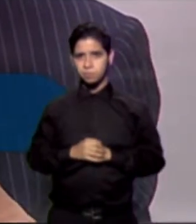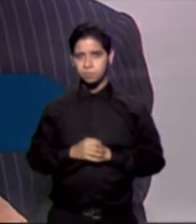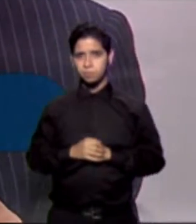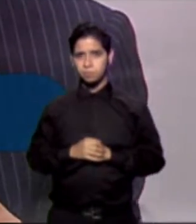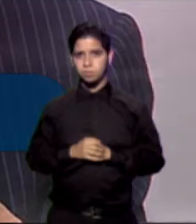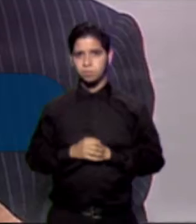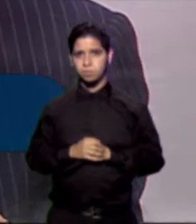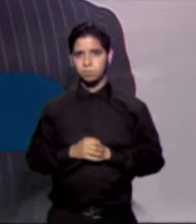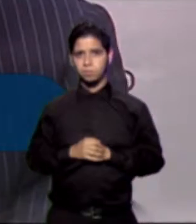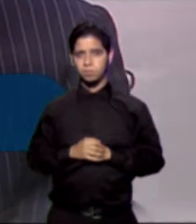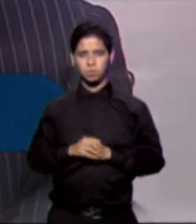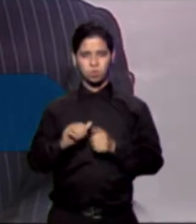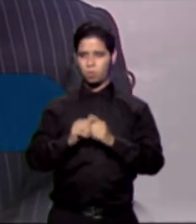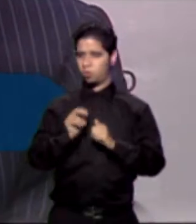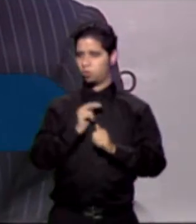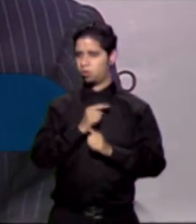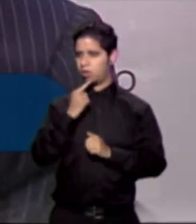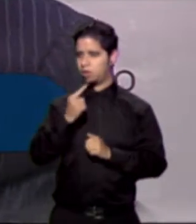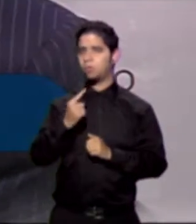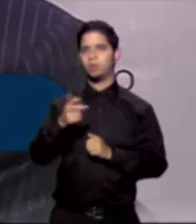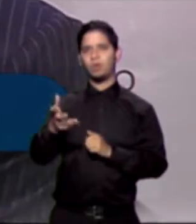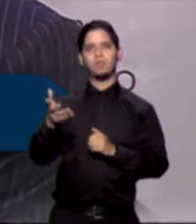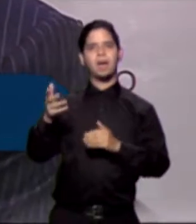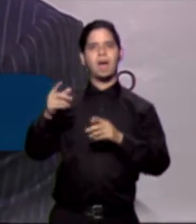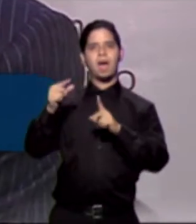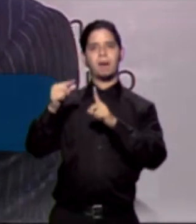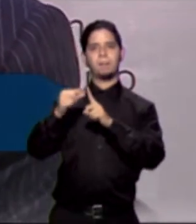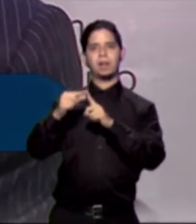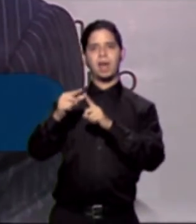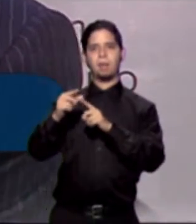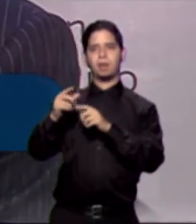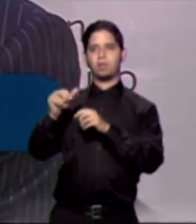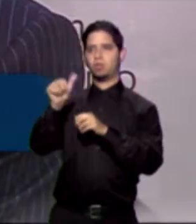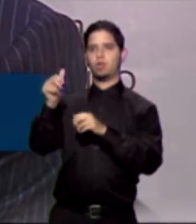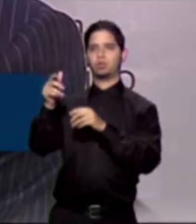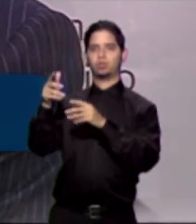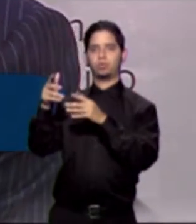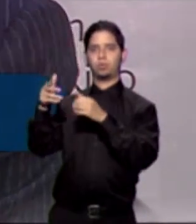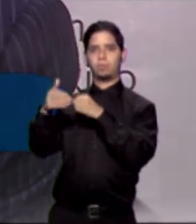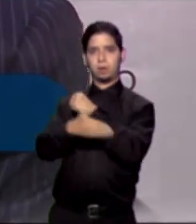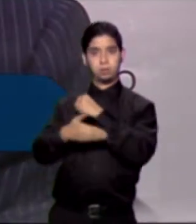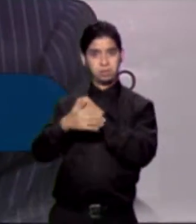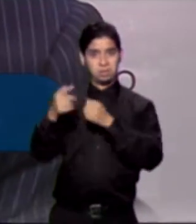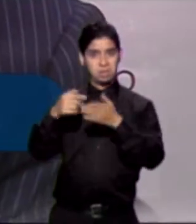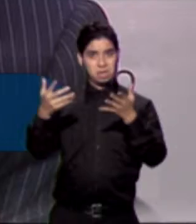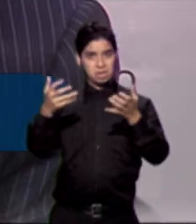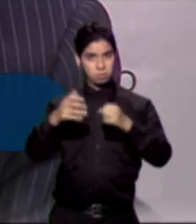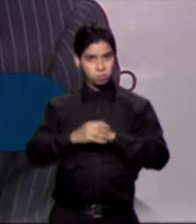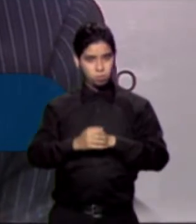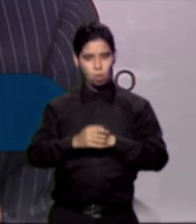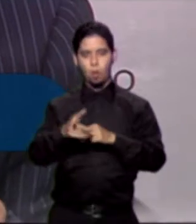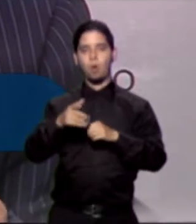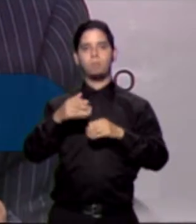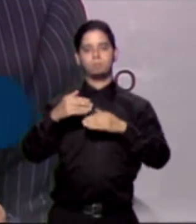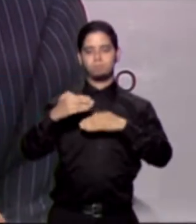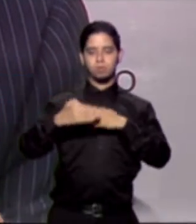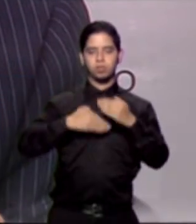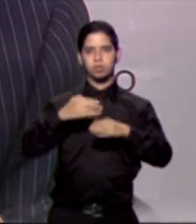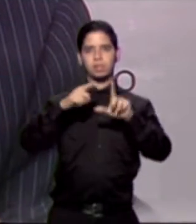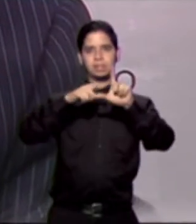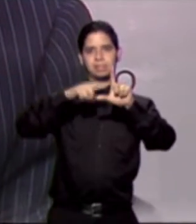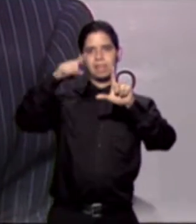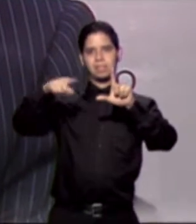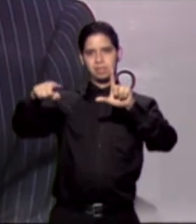término de allá afuera, un sistema nacional de estadísticas de turismo, ¿verdad?